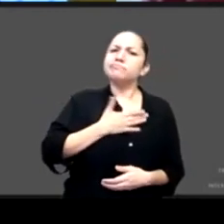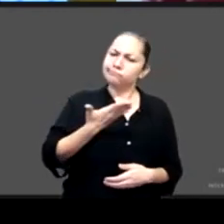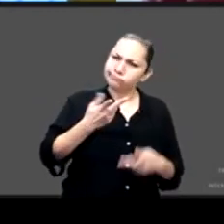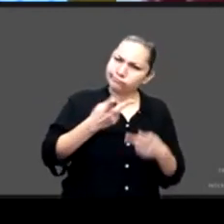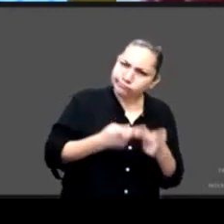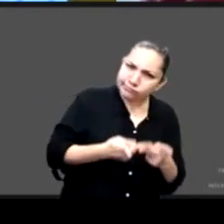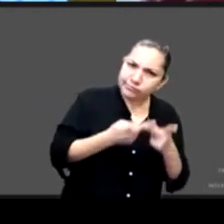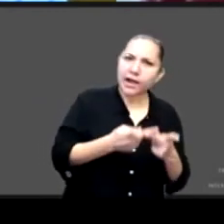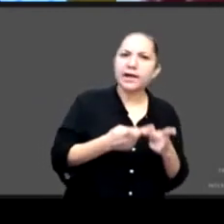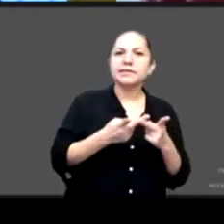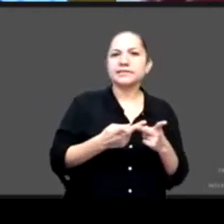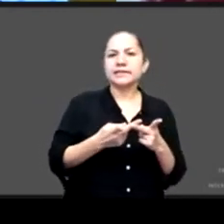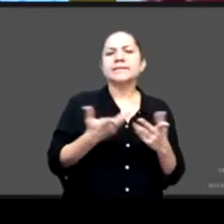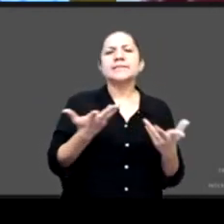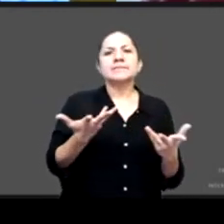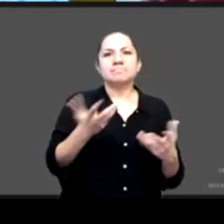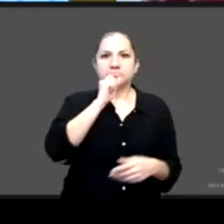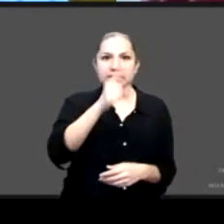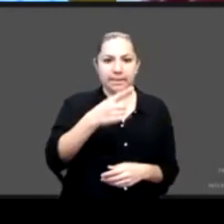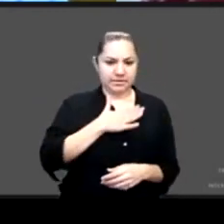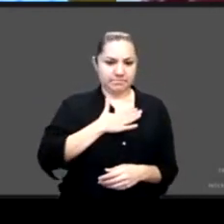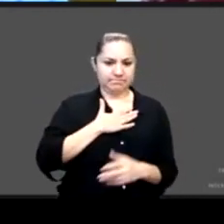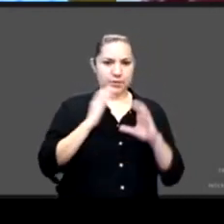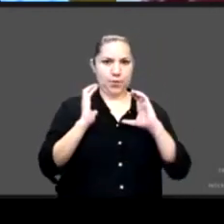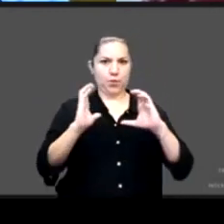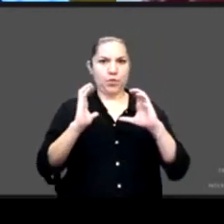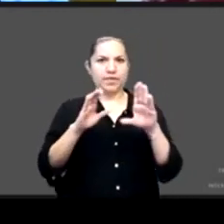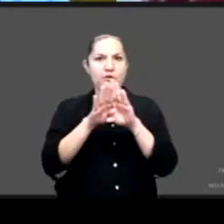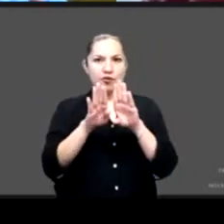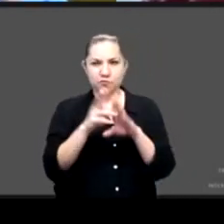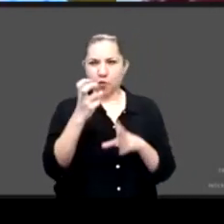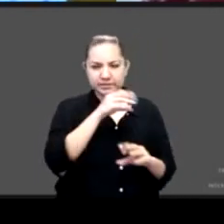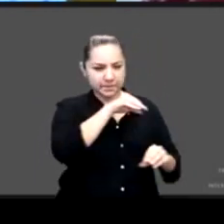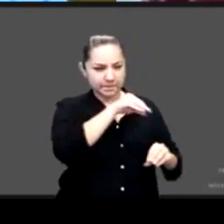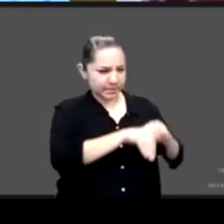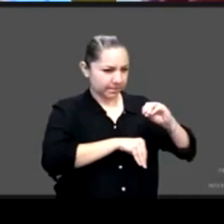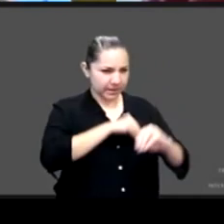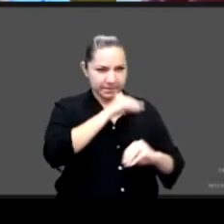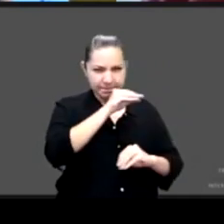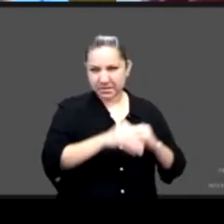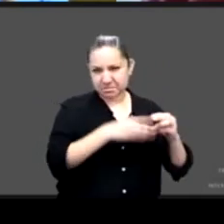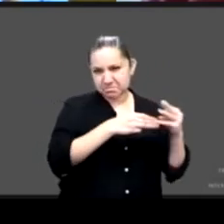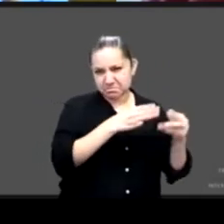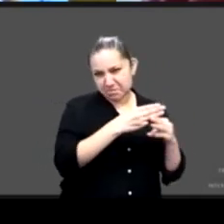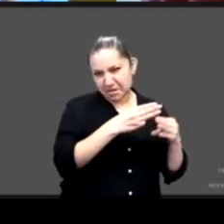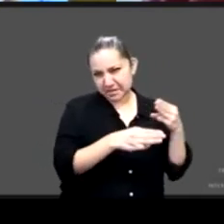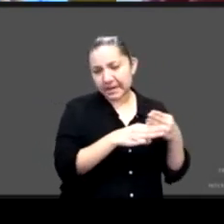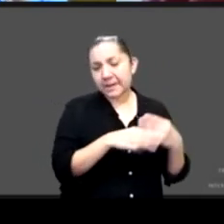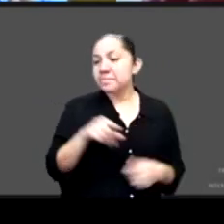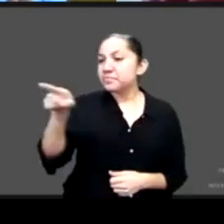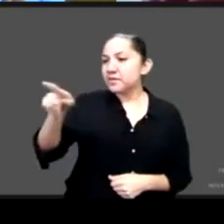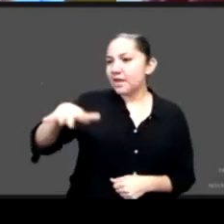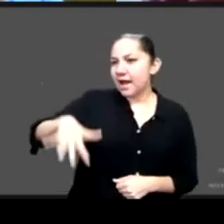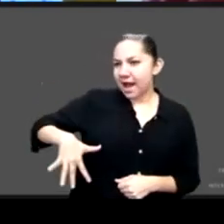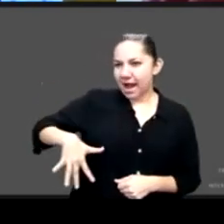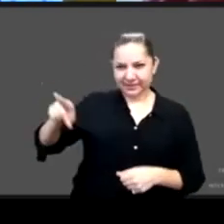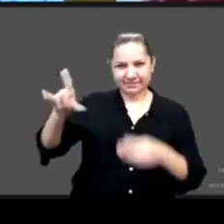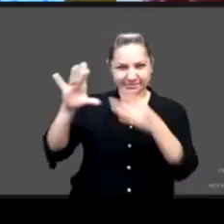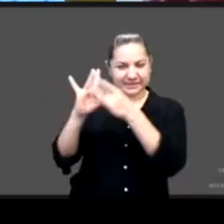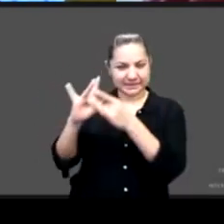es súper, súper importante. Y has mencionado algo también muy relevante. ¿Cómo hacemos cómo hacer que los adultos,